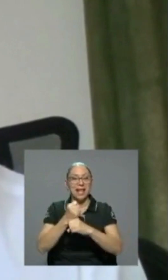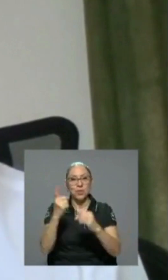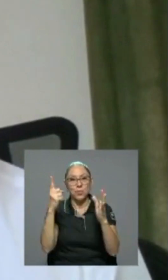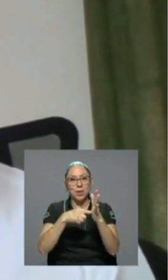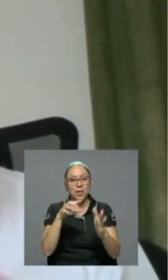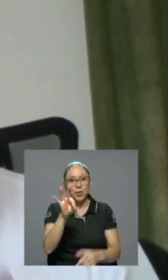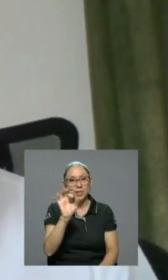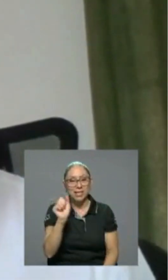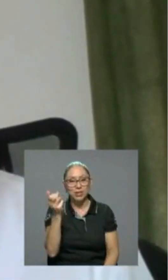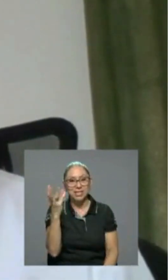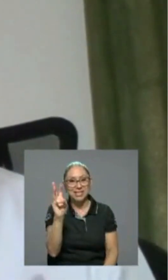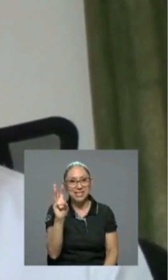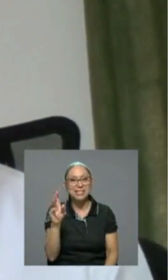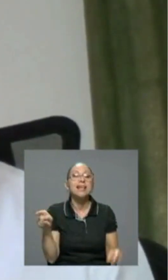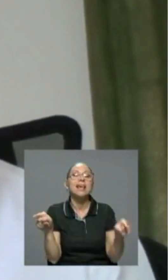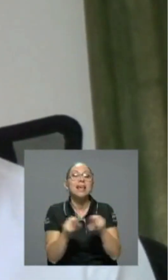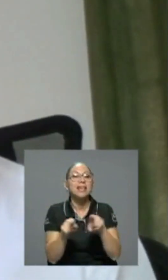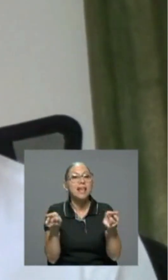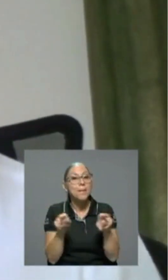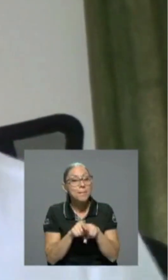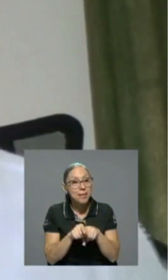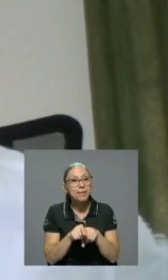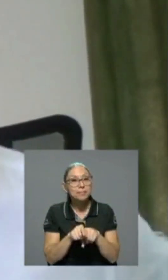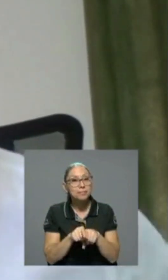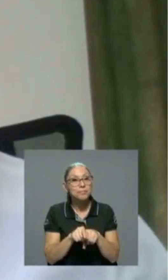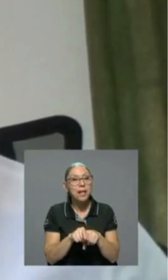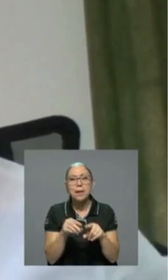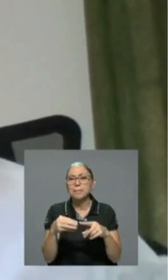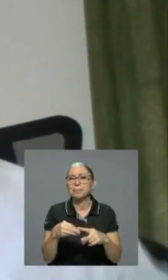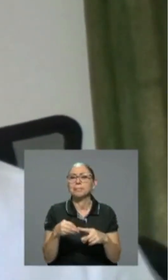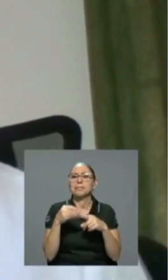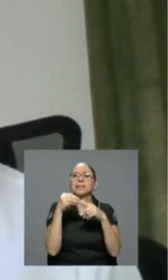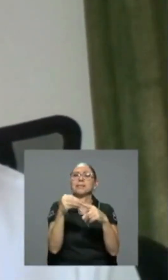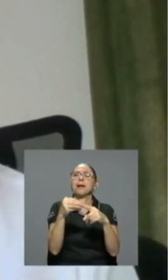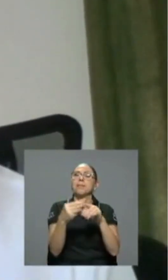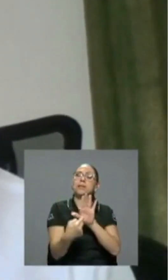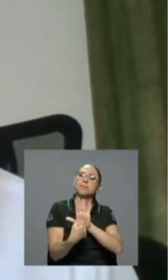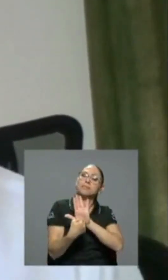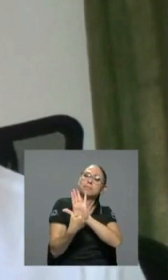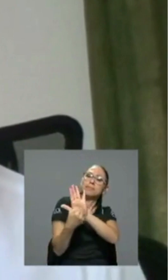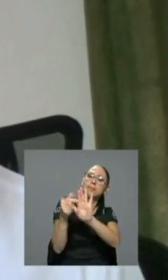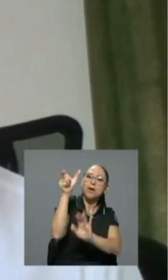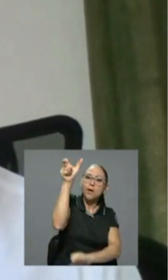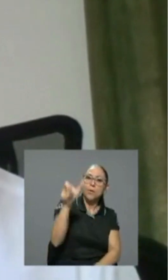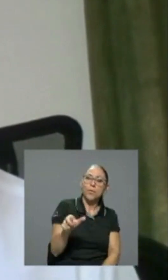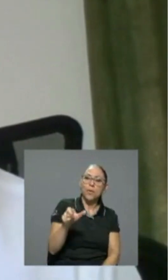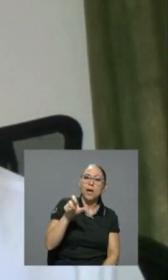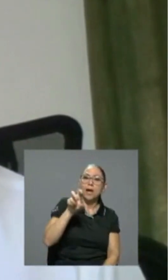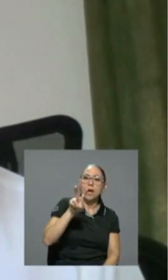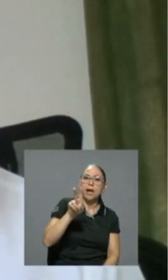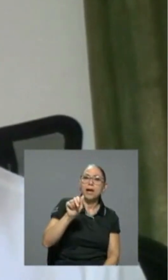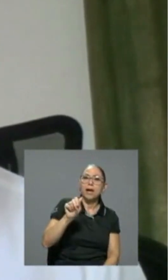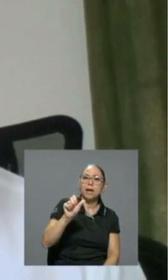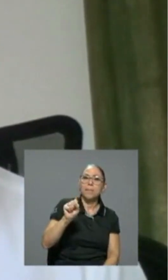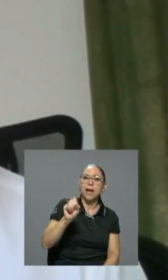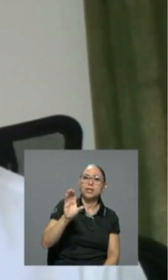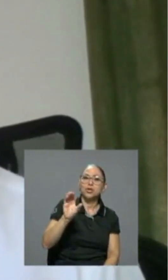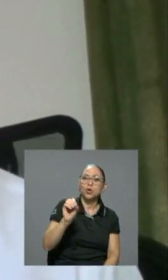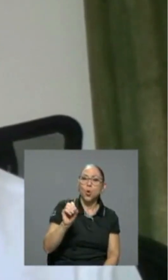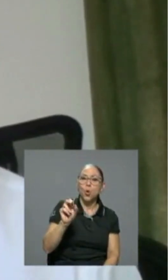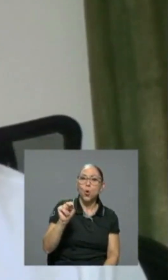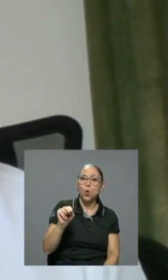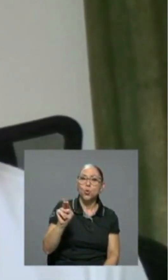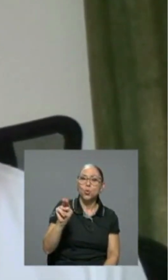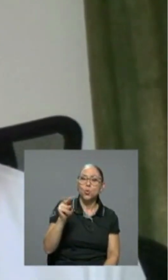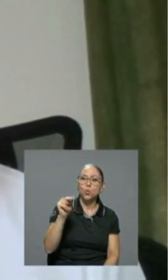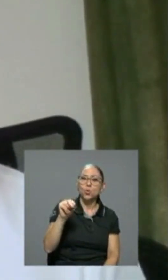1916. Y también se resalta principalmente la figura de Vasco Núñez de Balboa. Es importante recordar